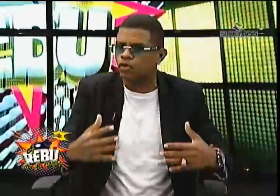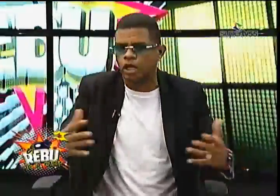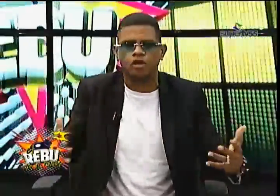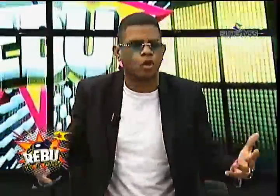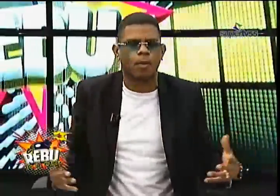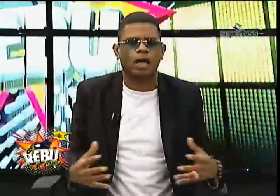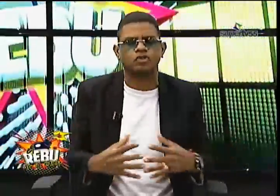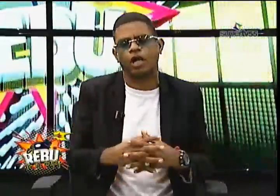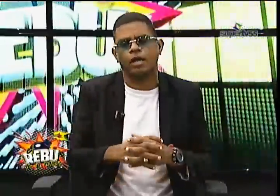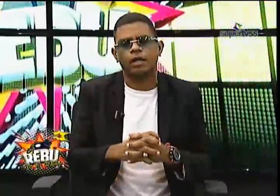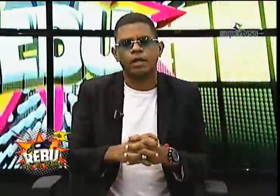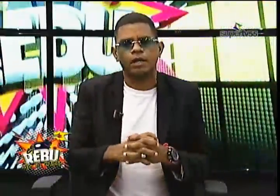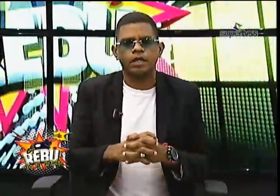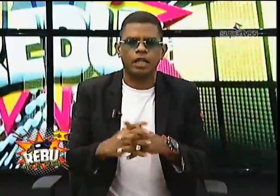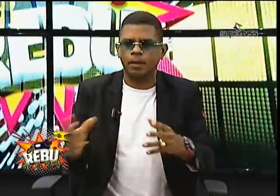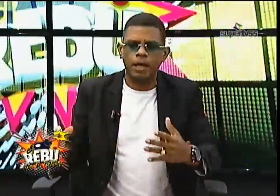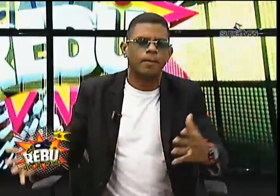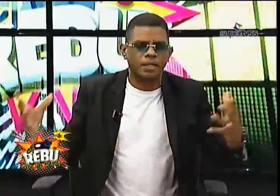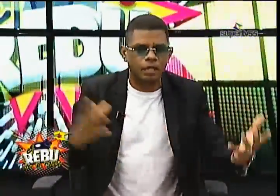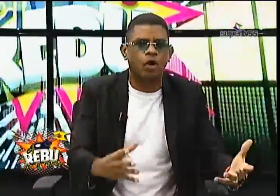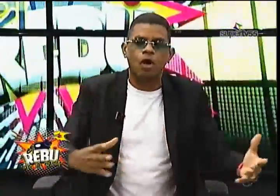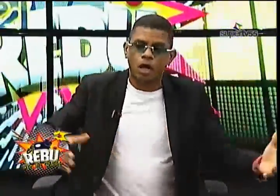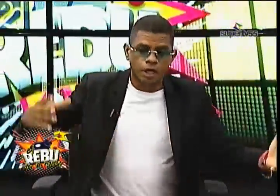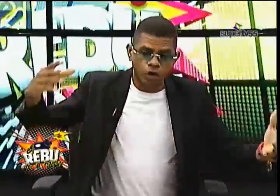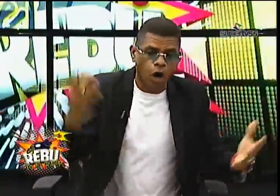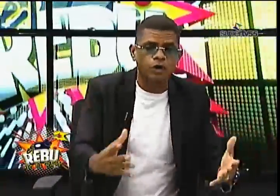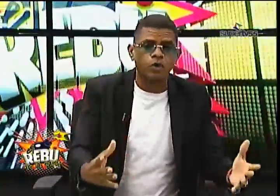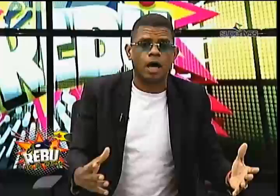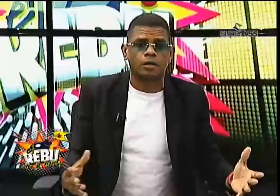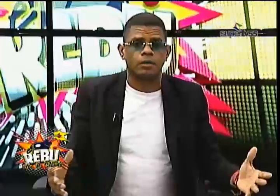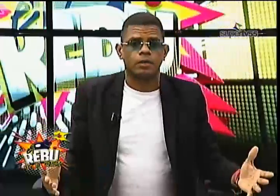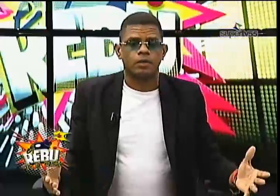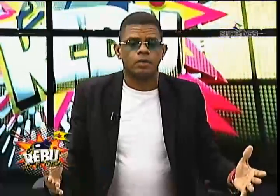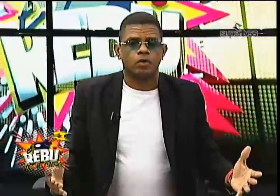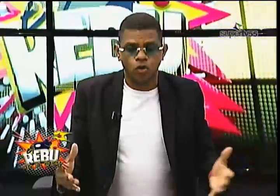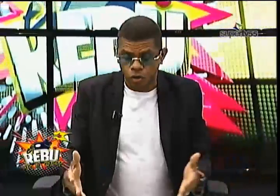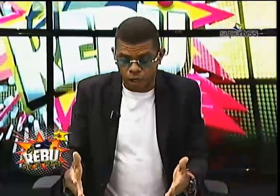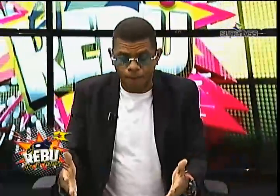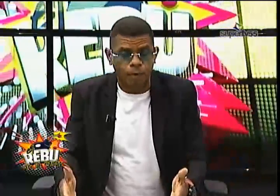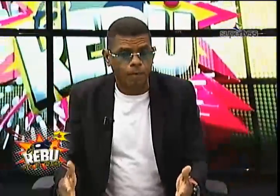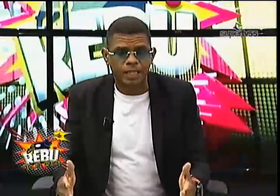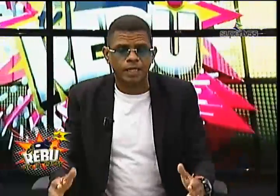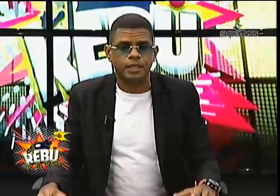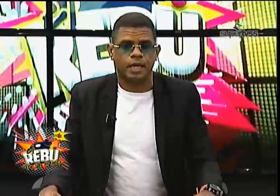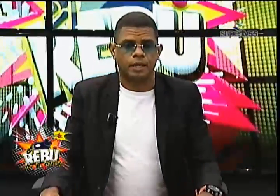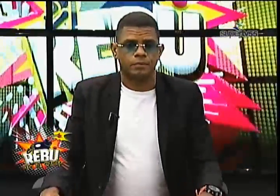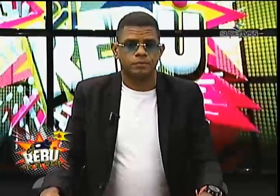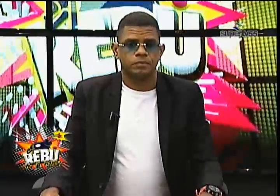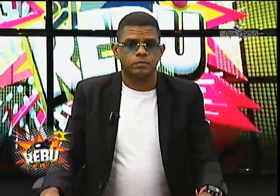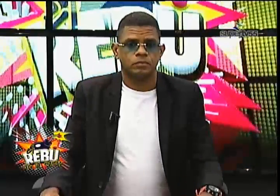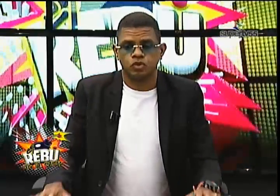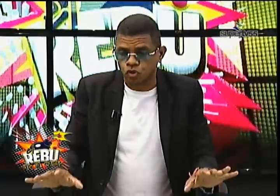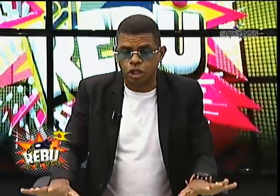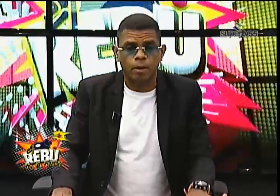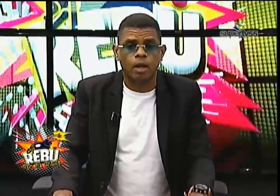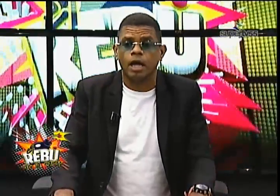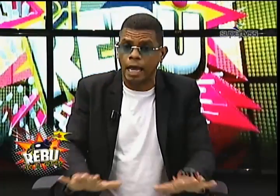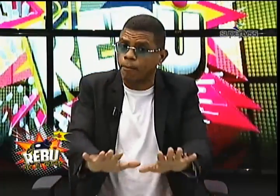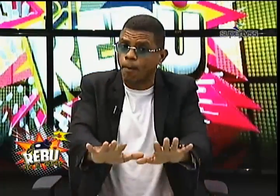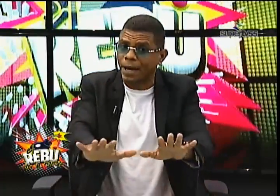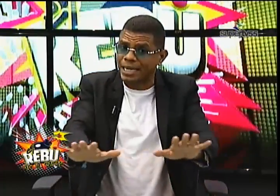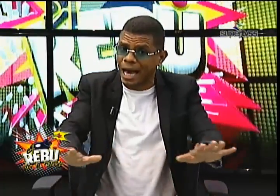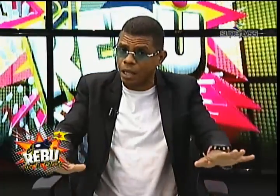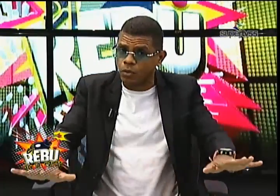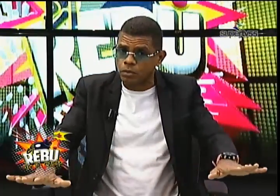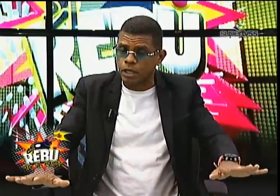vienen ustedes todos a vacacionar, quieren también meternos y no ayudar con la problemática haitiana. Nosotros